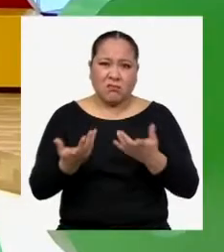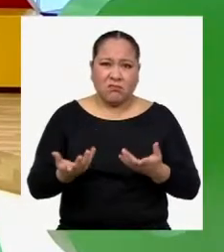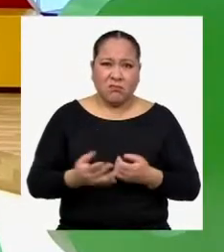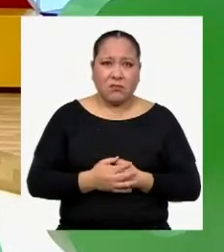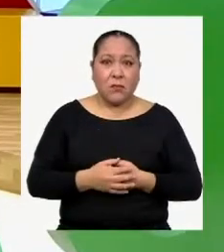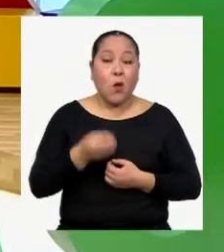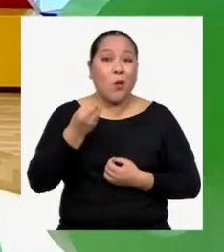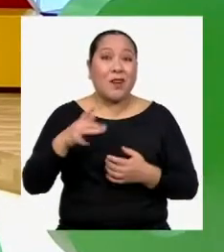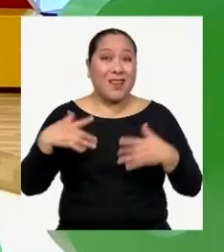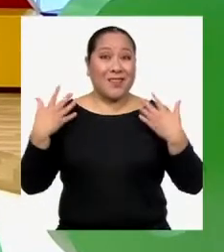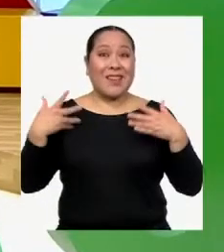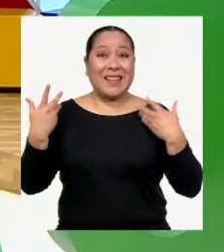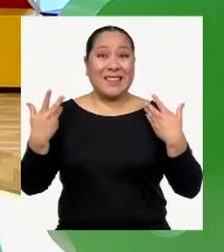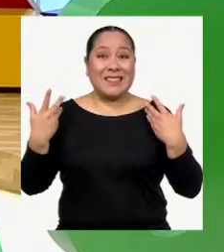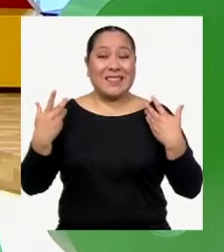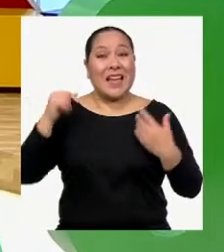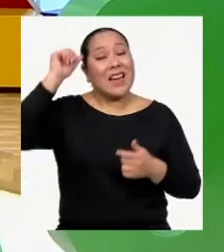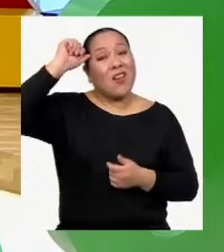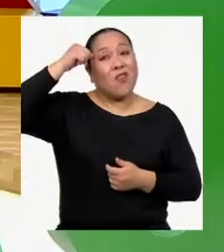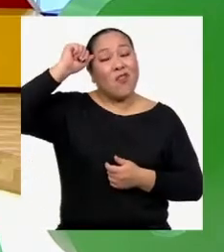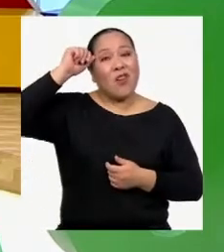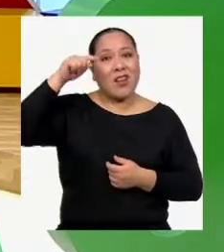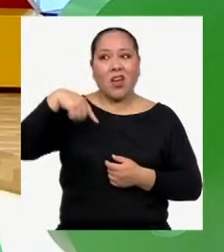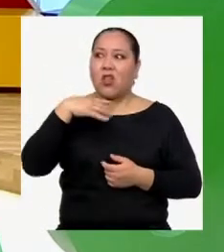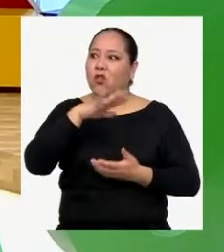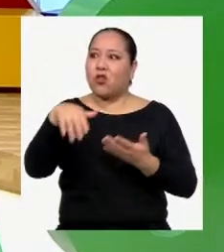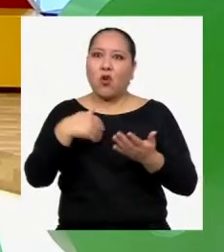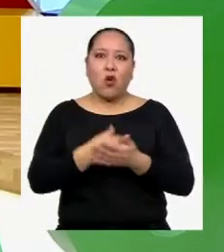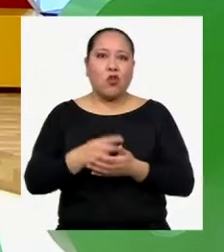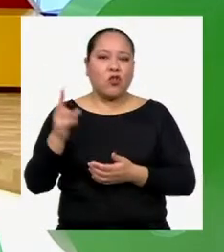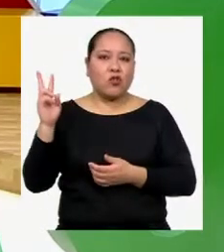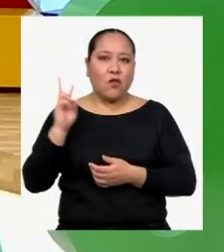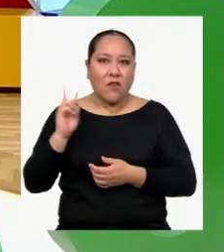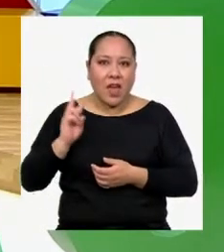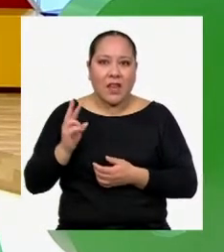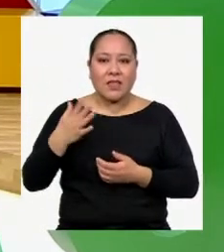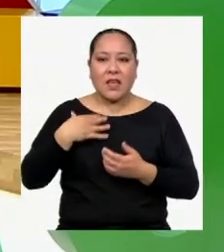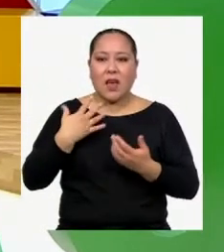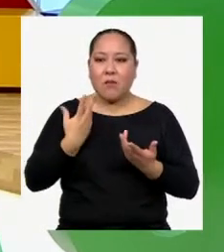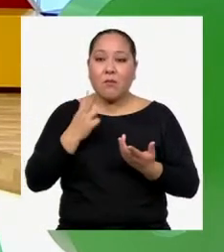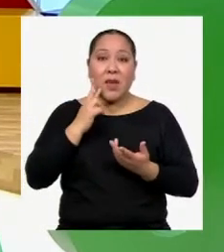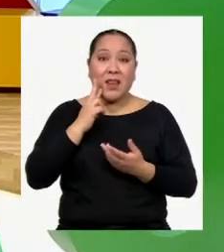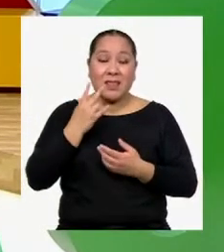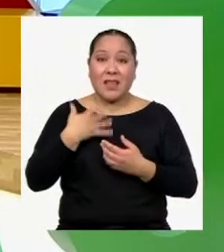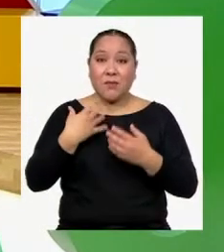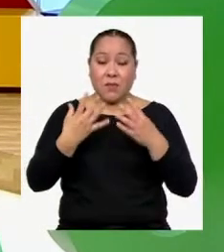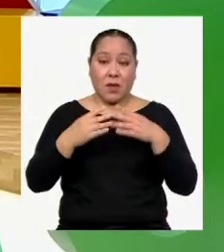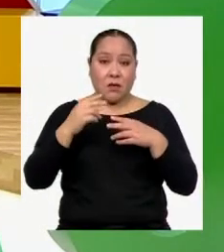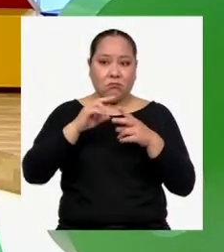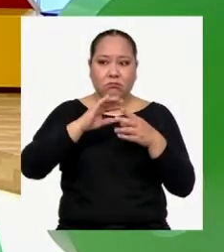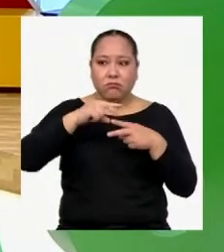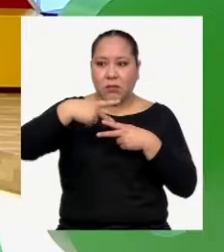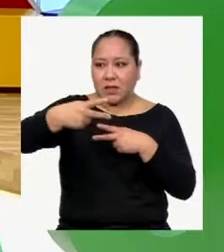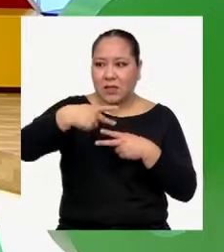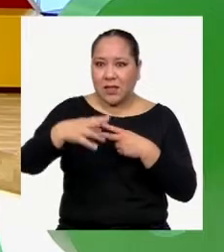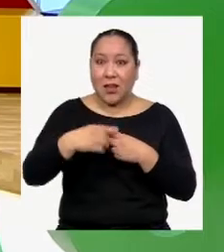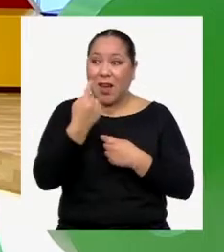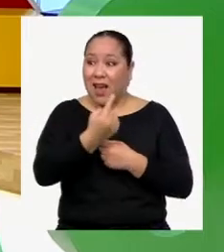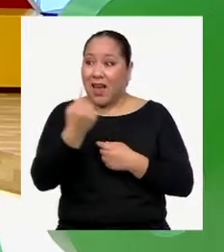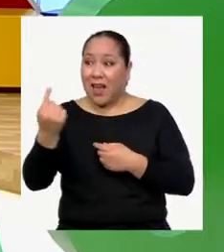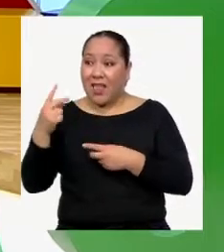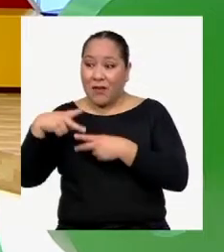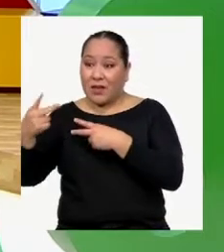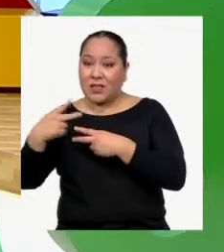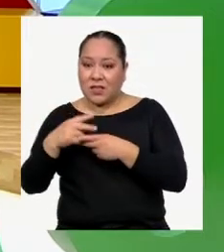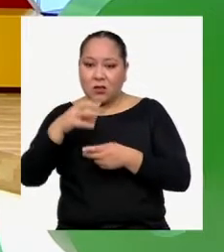qué estoy contento? ¿Recuerdan que todos los viernes por mi barrio cada familia vecina hace una actividad en un área donde todos